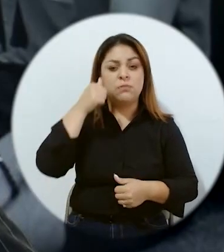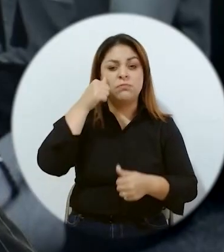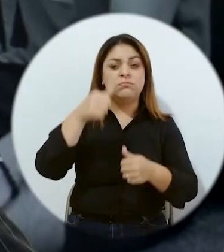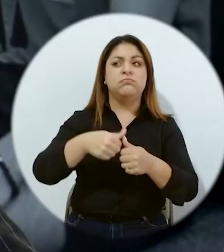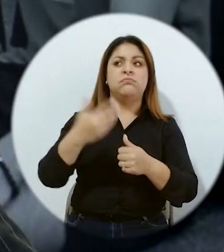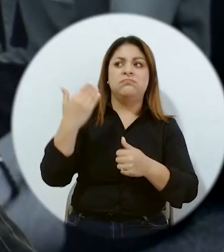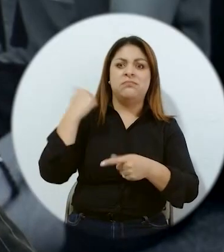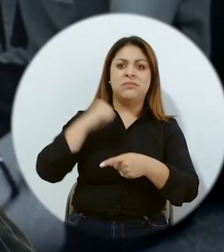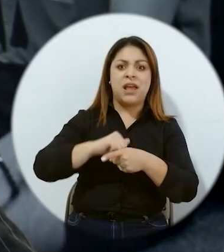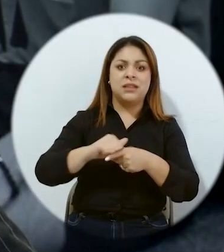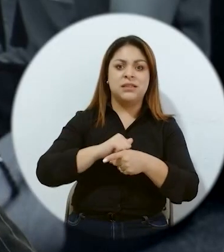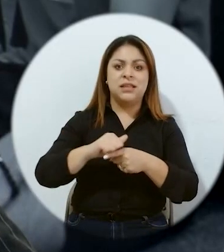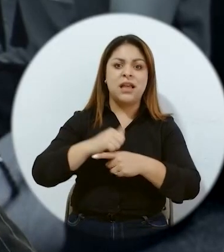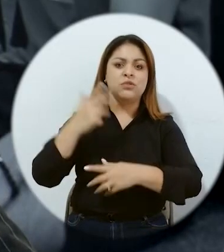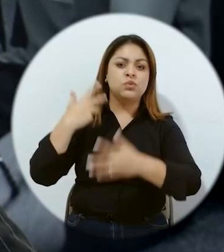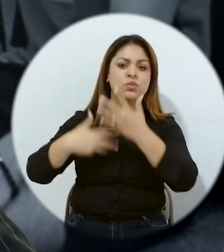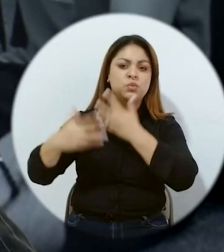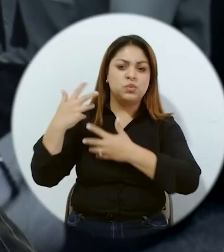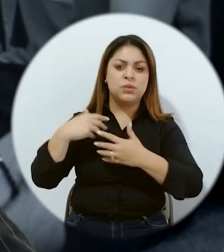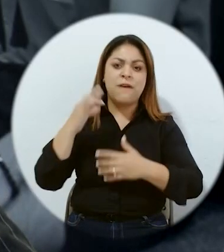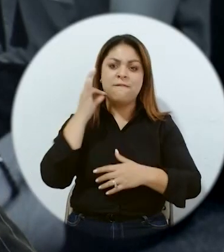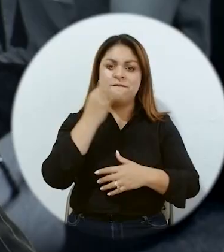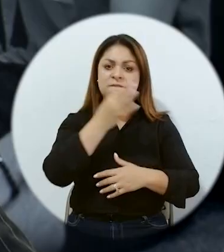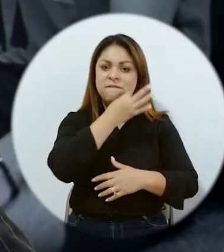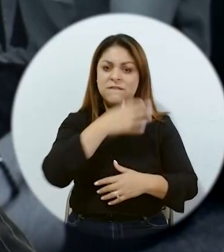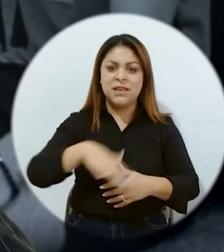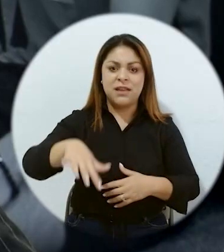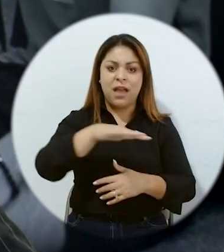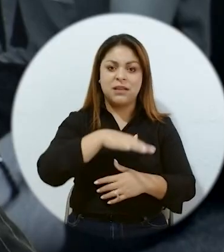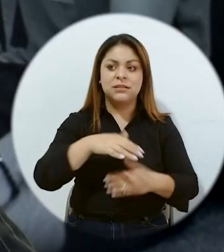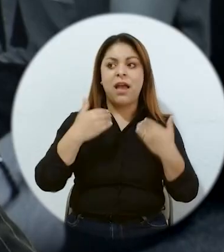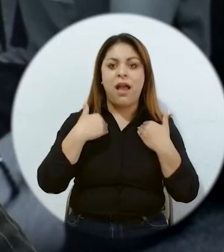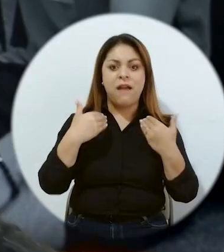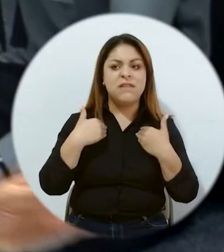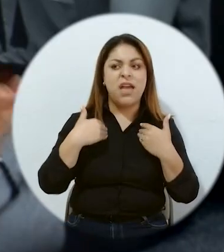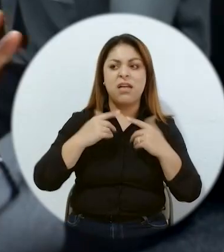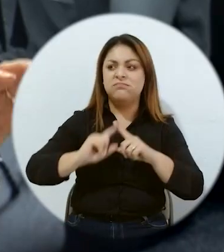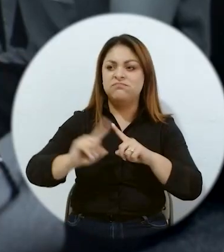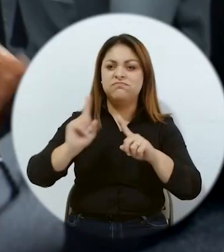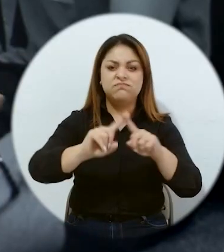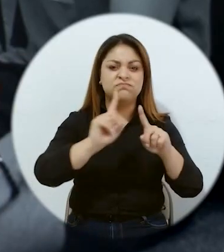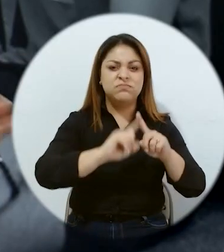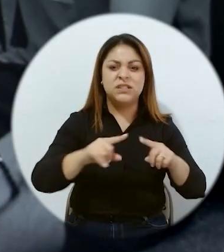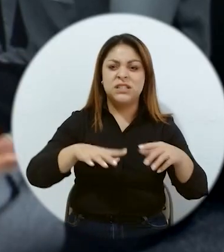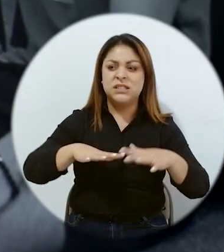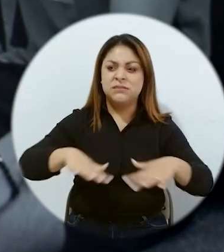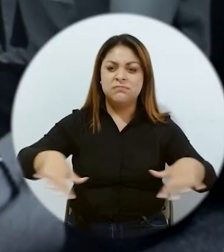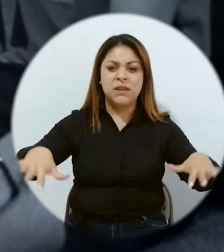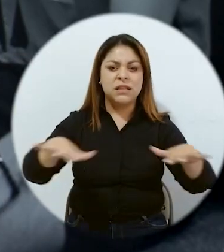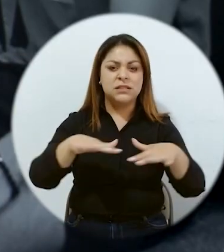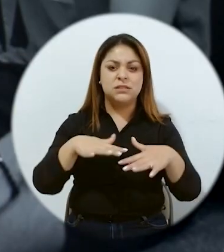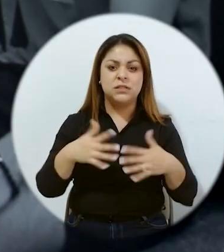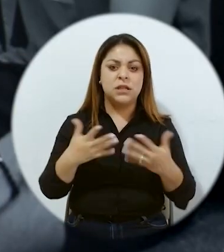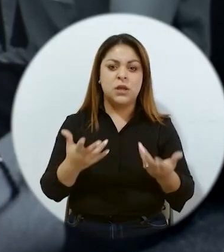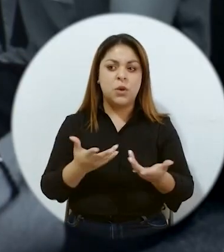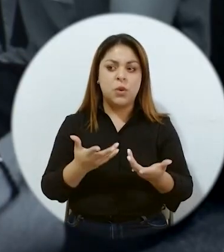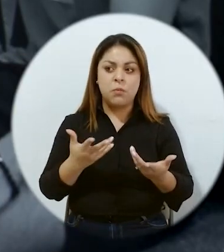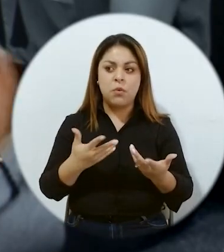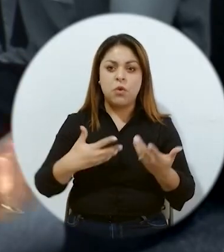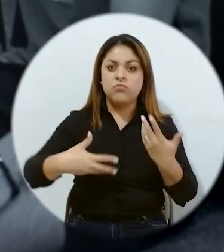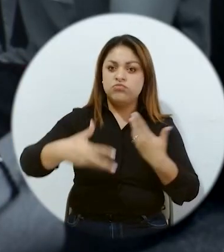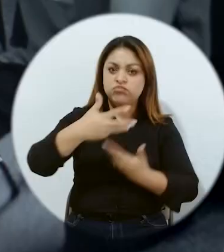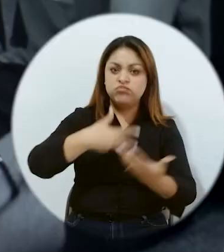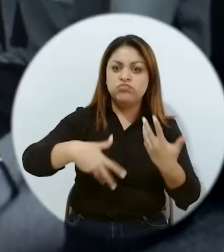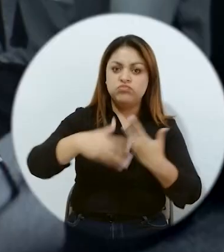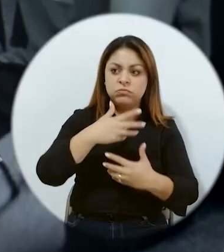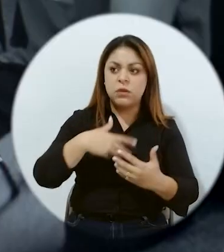prácticas de nuestros ancestros, ¿verdad? En las fincas, que en las fincas había de todo un poco, diversos, ¿verdad? Especies que